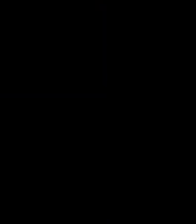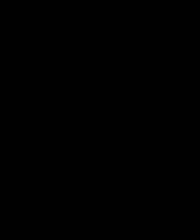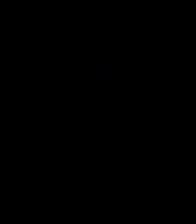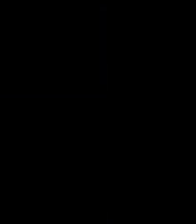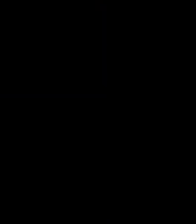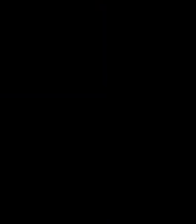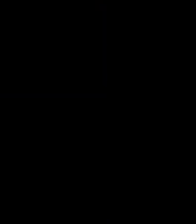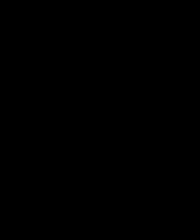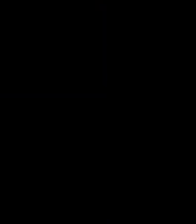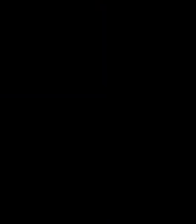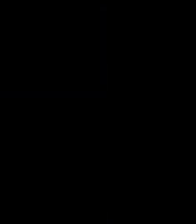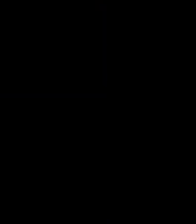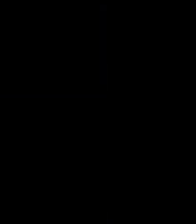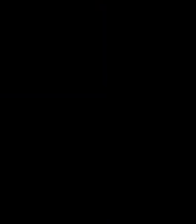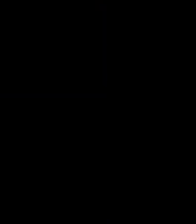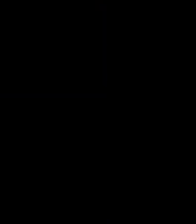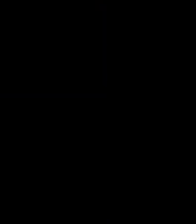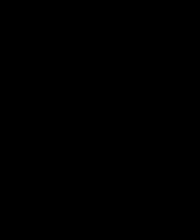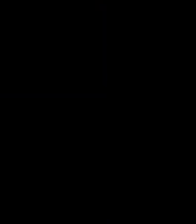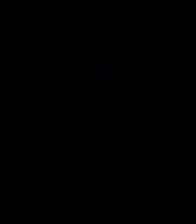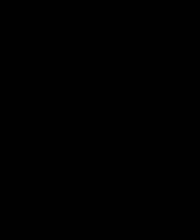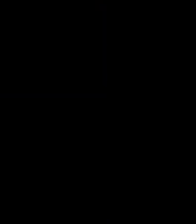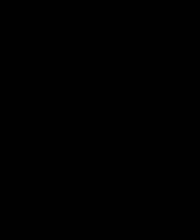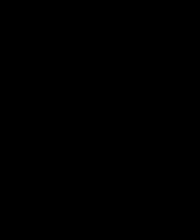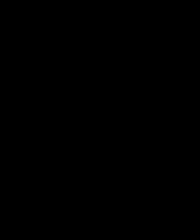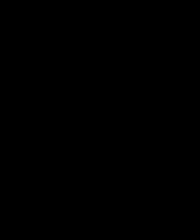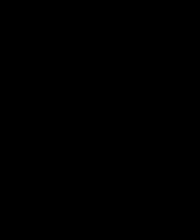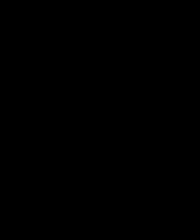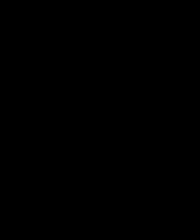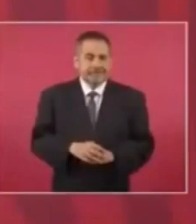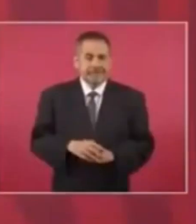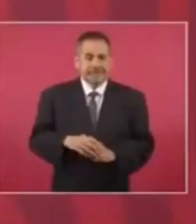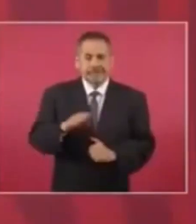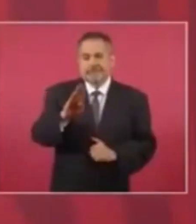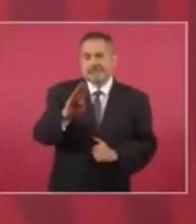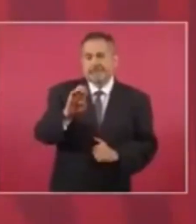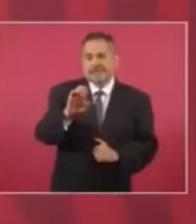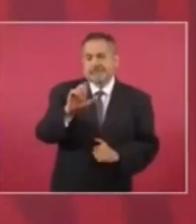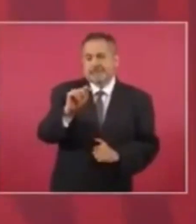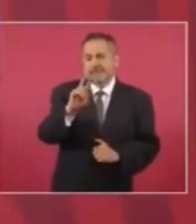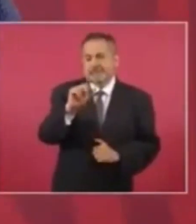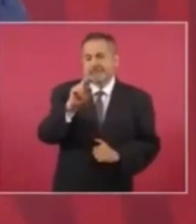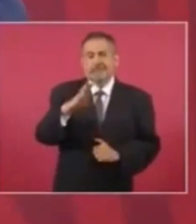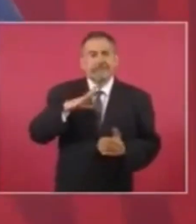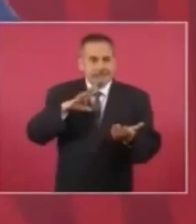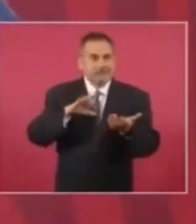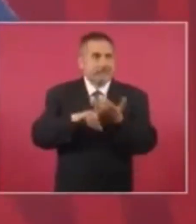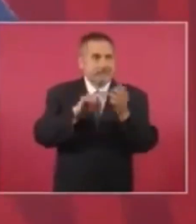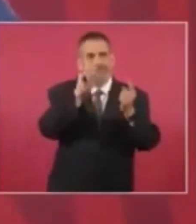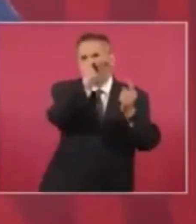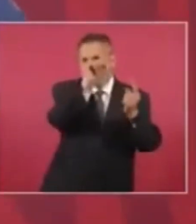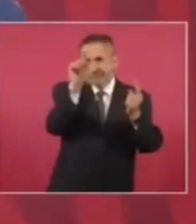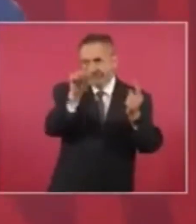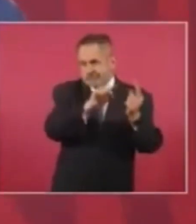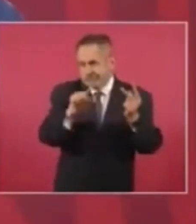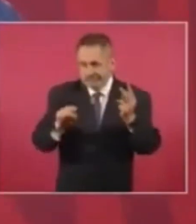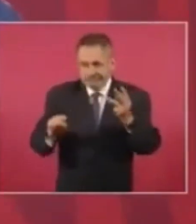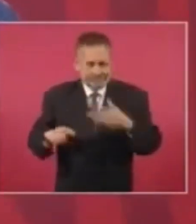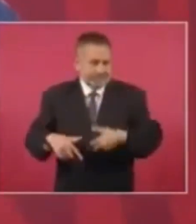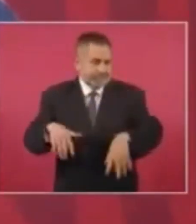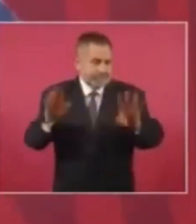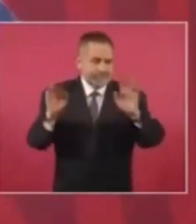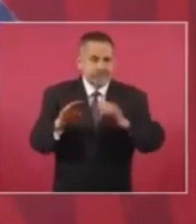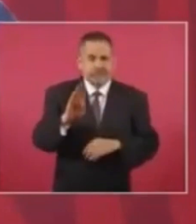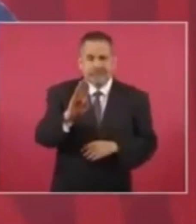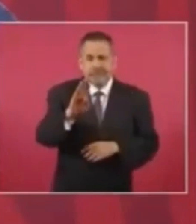¡Super Mario Brothers! And I'm back on my grind. Ya ver, cae el gordo su pinche al lado de su